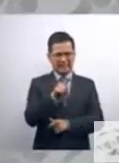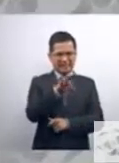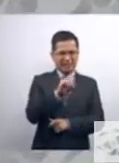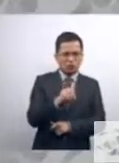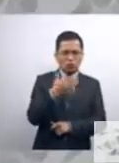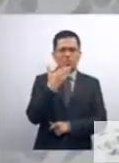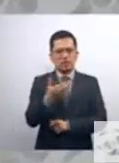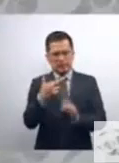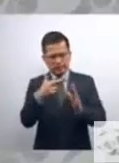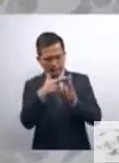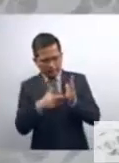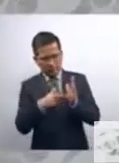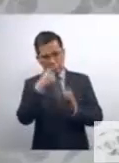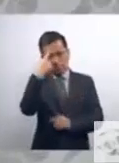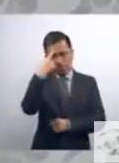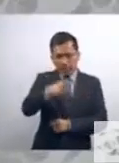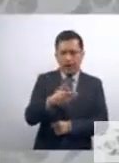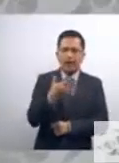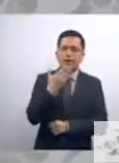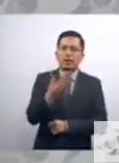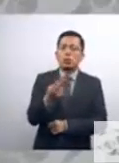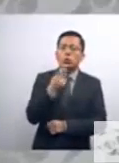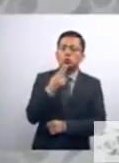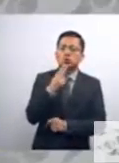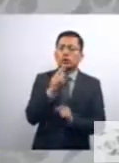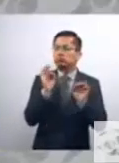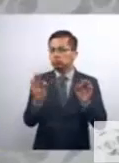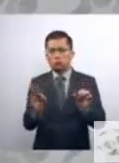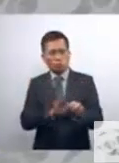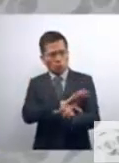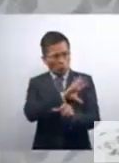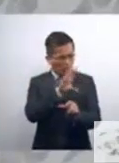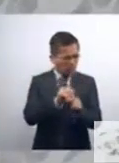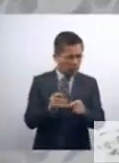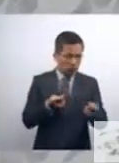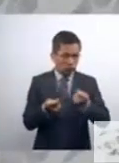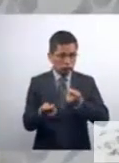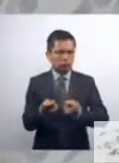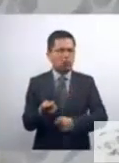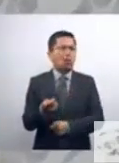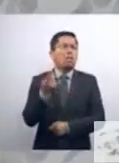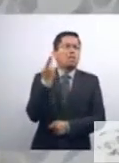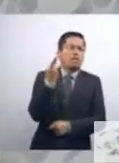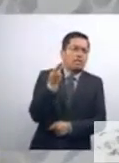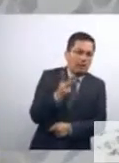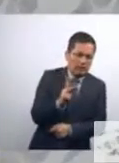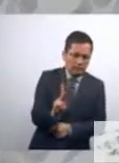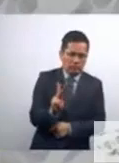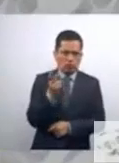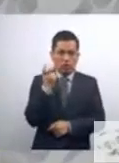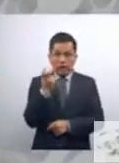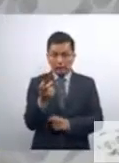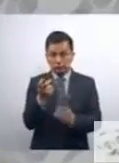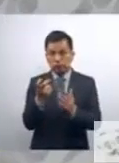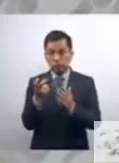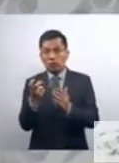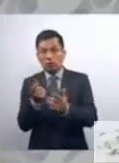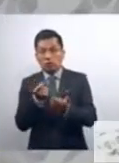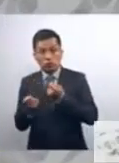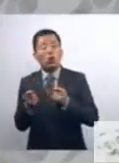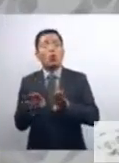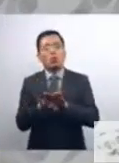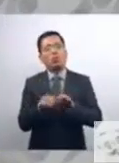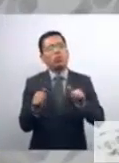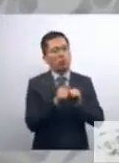que limitan los usos cerrados, es pertinente asegurar que dichos controles se transmitan tanto a la legislación como